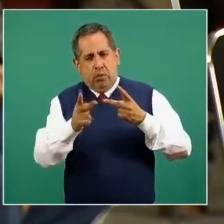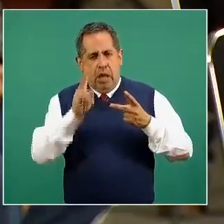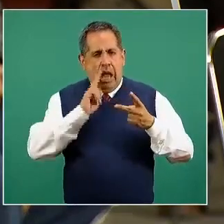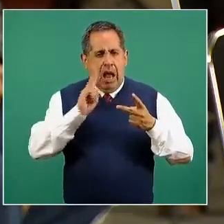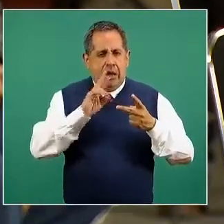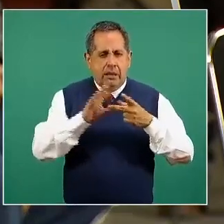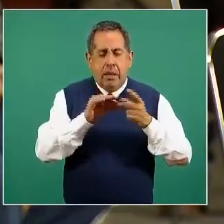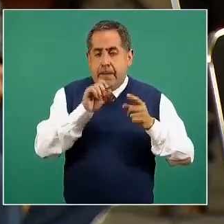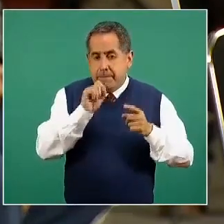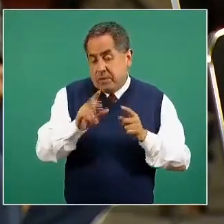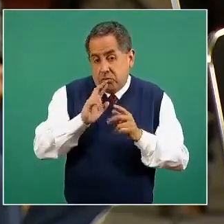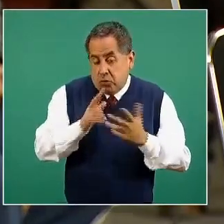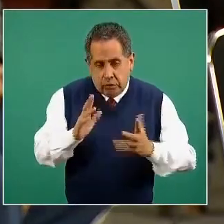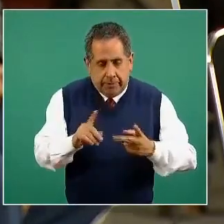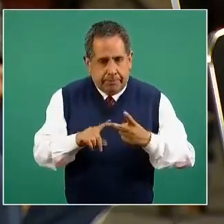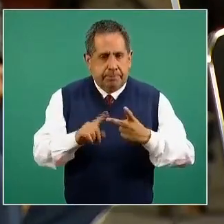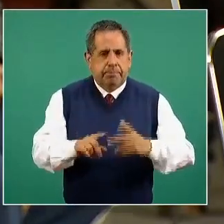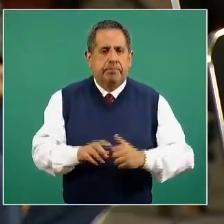algunos resultados.